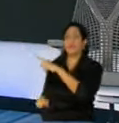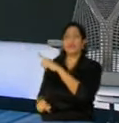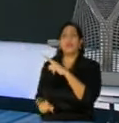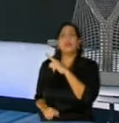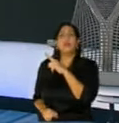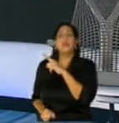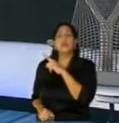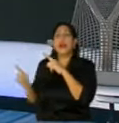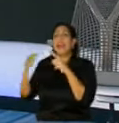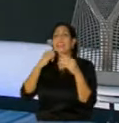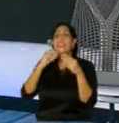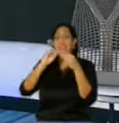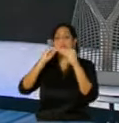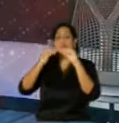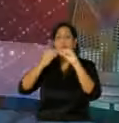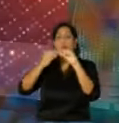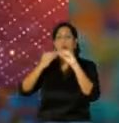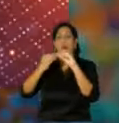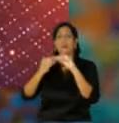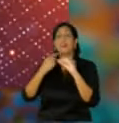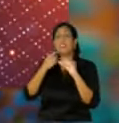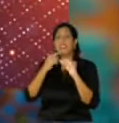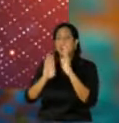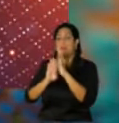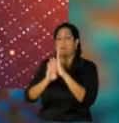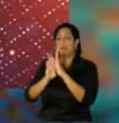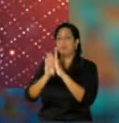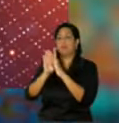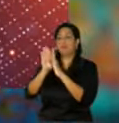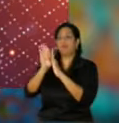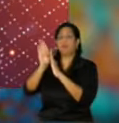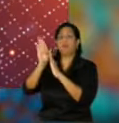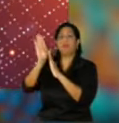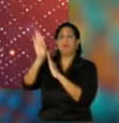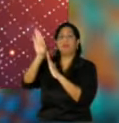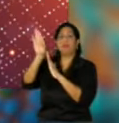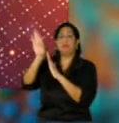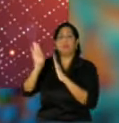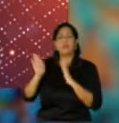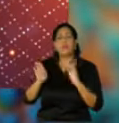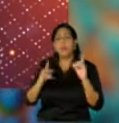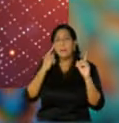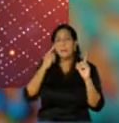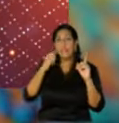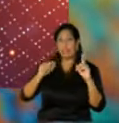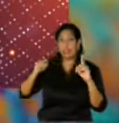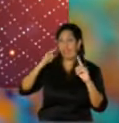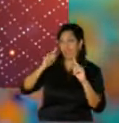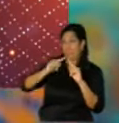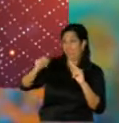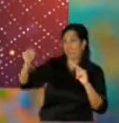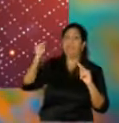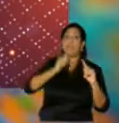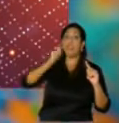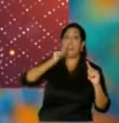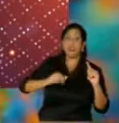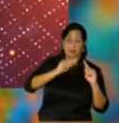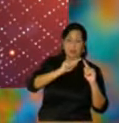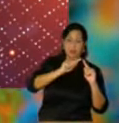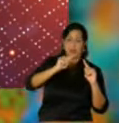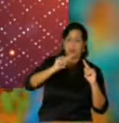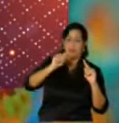van diciéndonos que vamos subiendo. Gente, ¿por qué les digo que lo estamos haciendo bien? Miren el crecimiento diario en esta